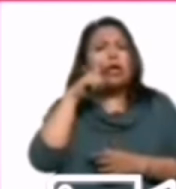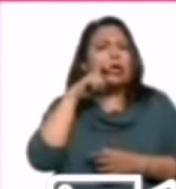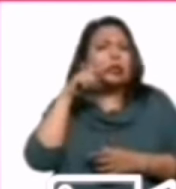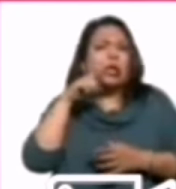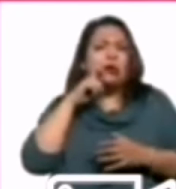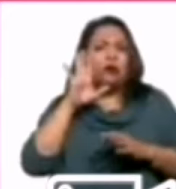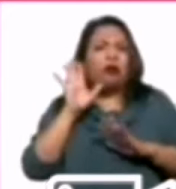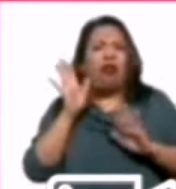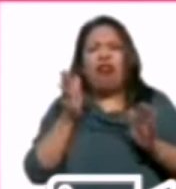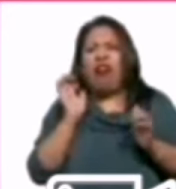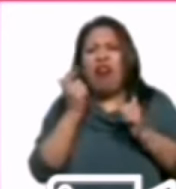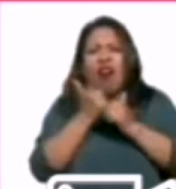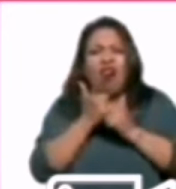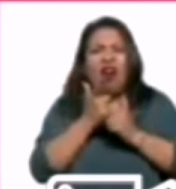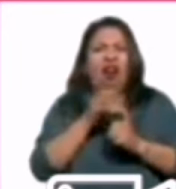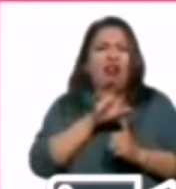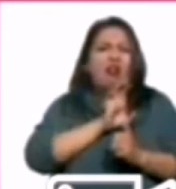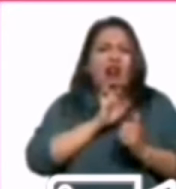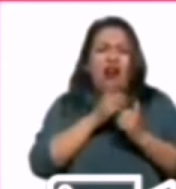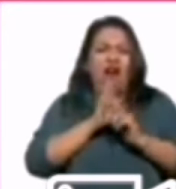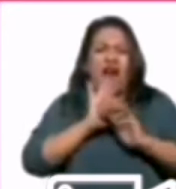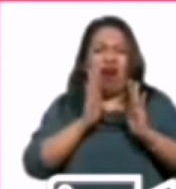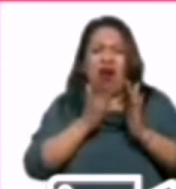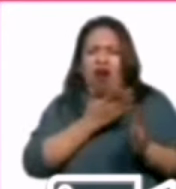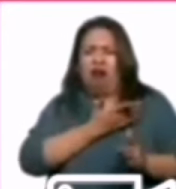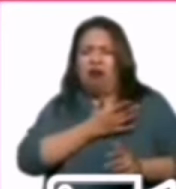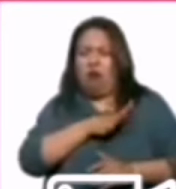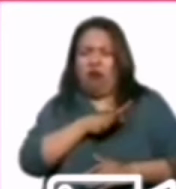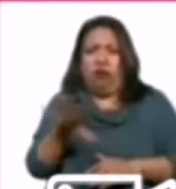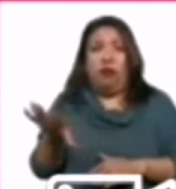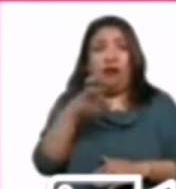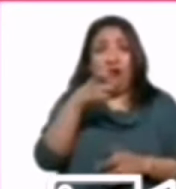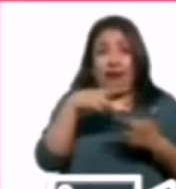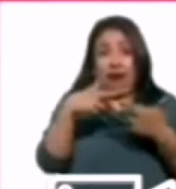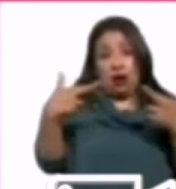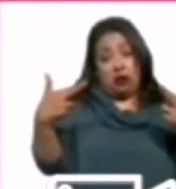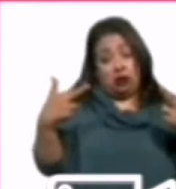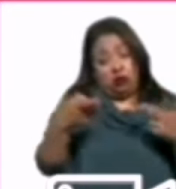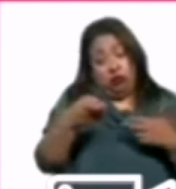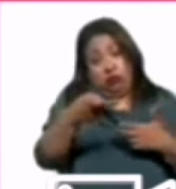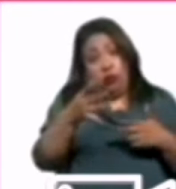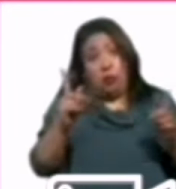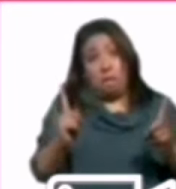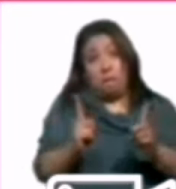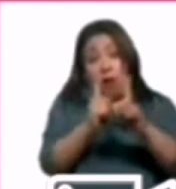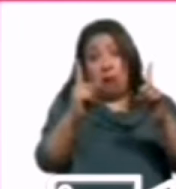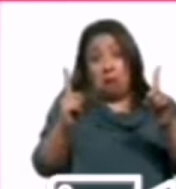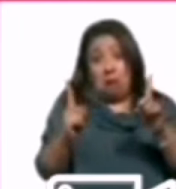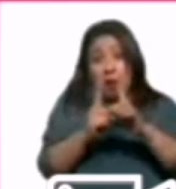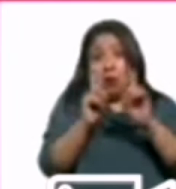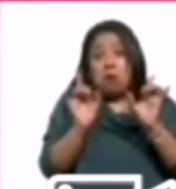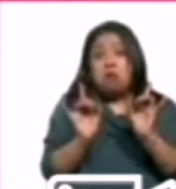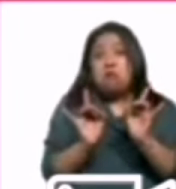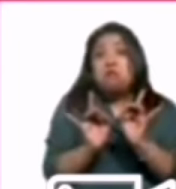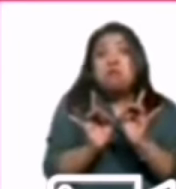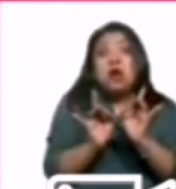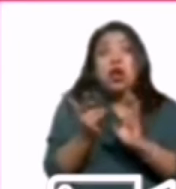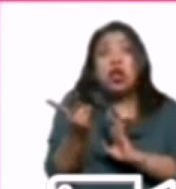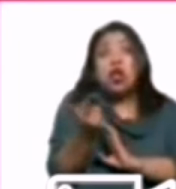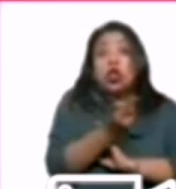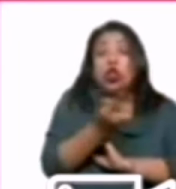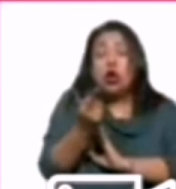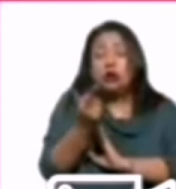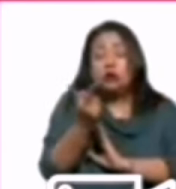evitan entablar cualquier lazo afectivo. Esta relación, si se le puede llamar así a sus encuentros, llega a un punto en el que ambos